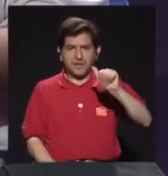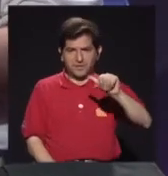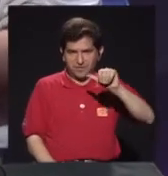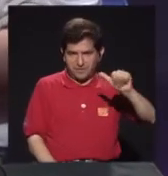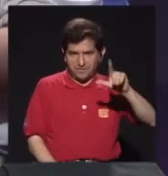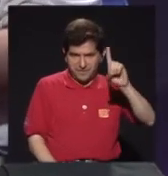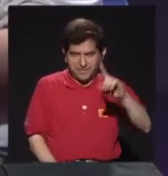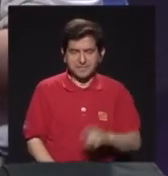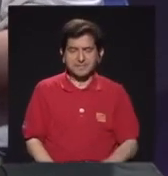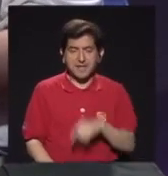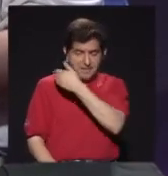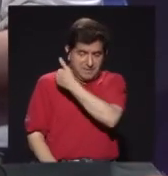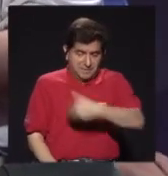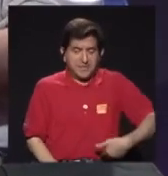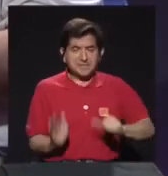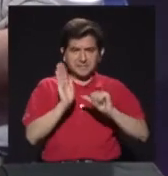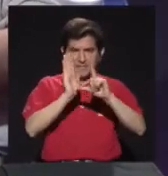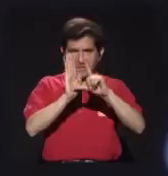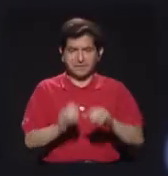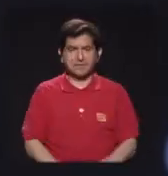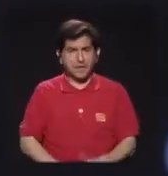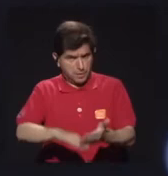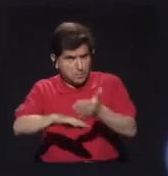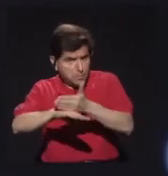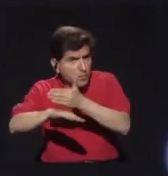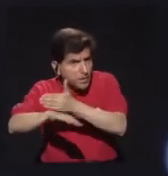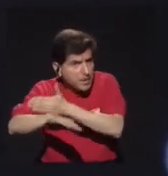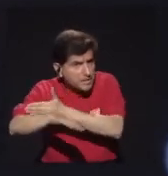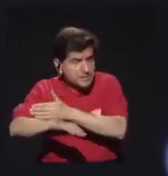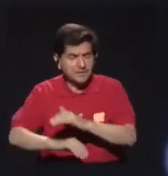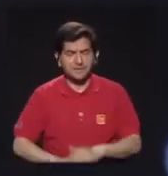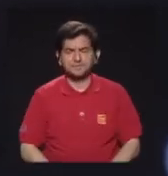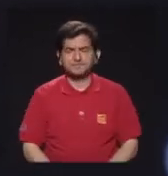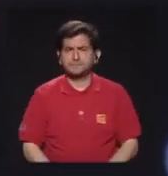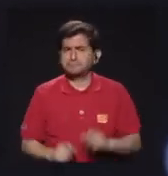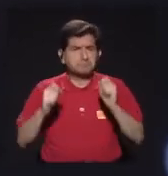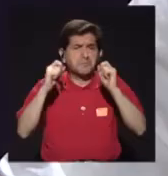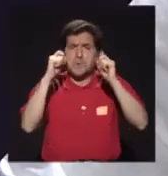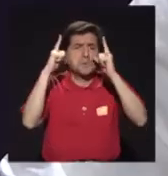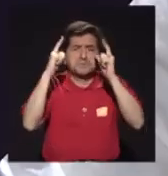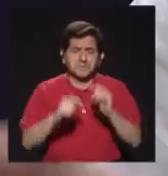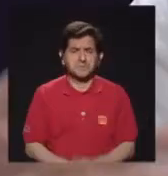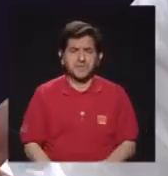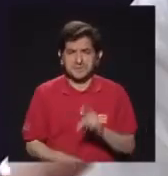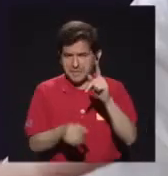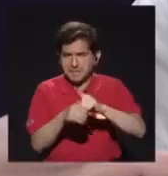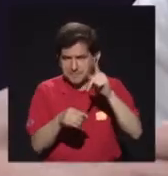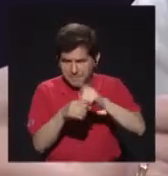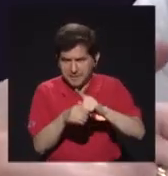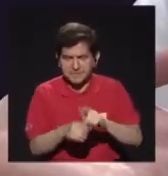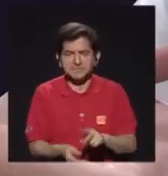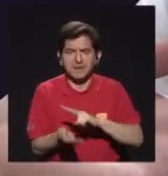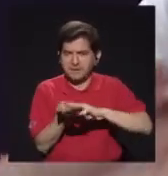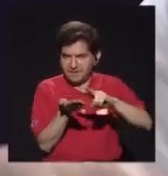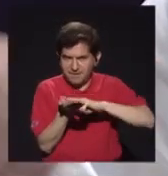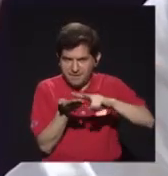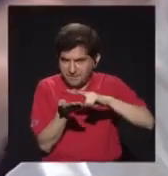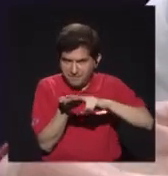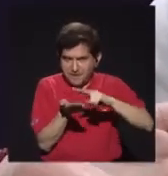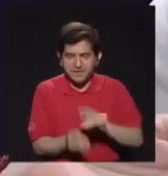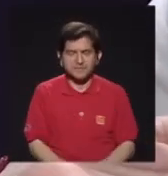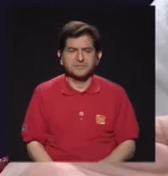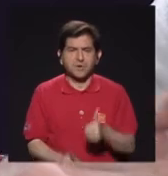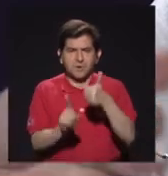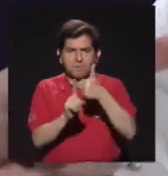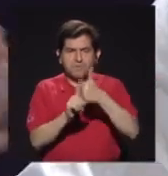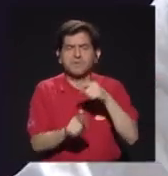creo yo bueno y además bien en ascenso no es ninguna sorpresa que haya complicidad entre liberación nacional por ejemplo la